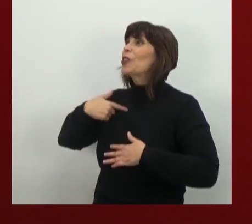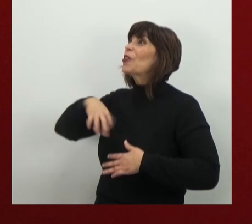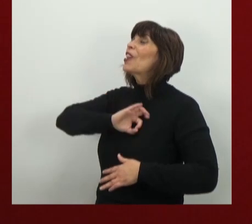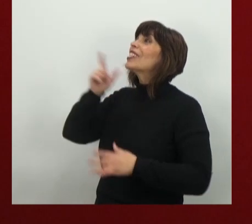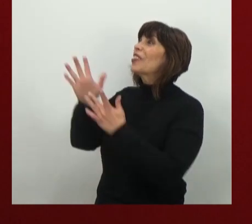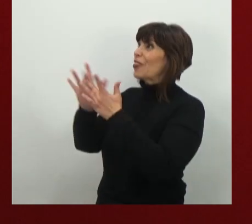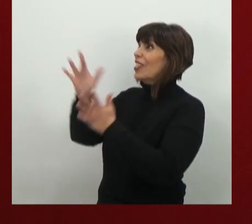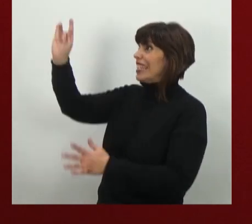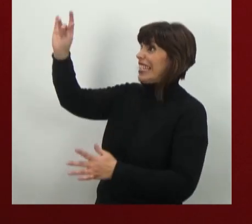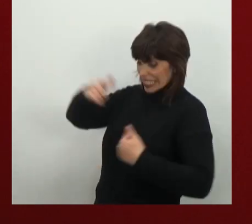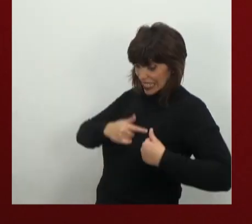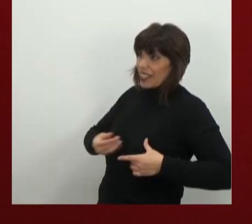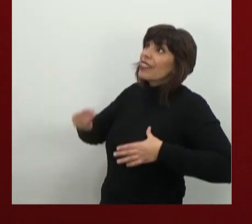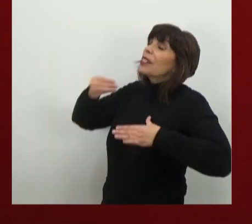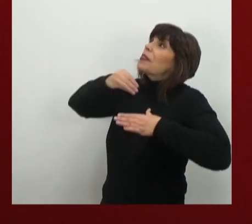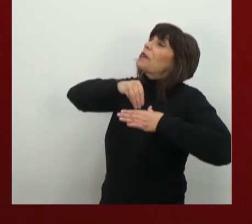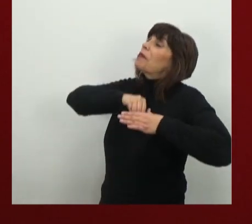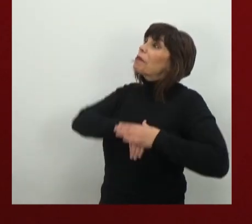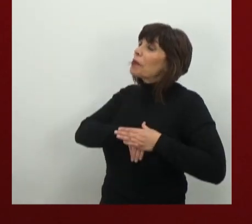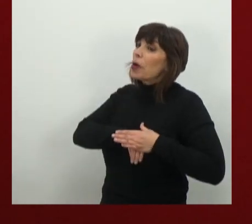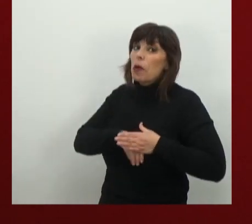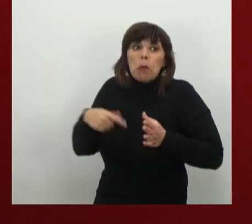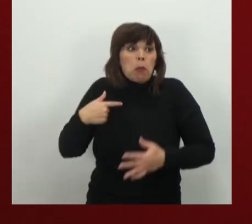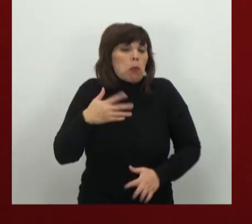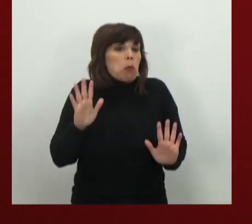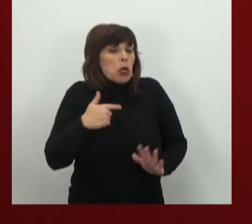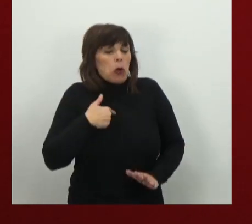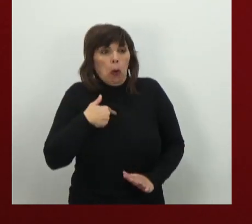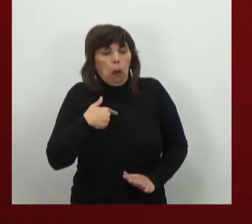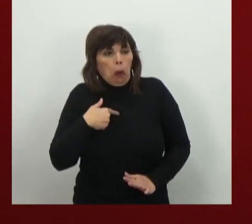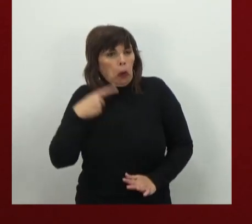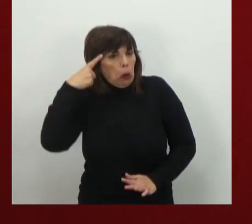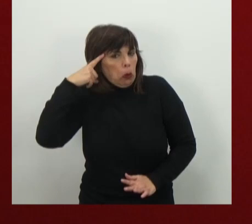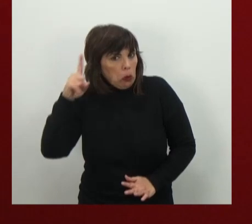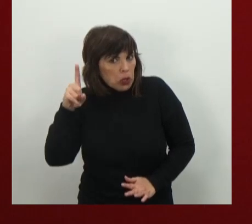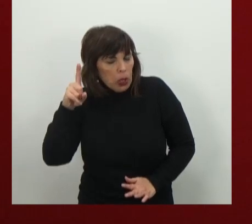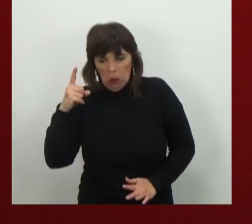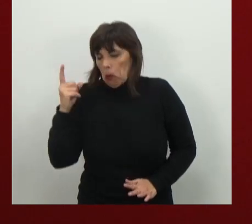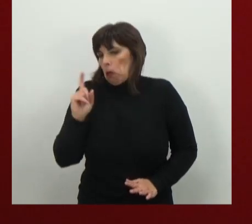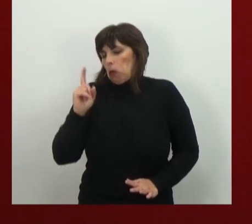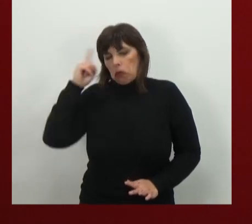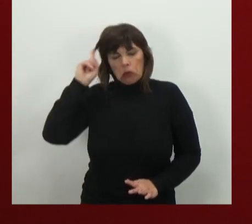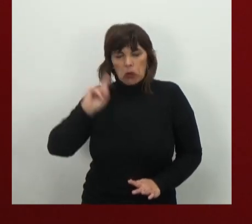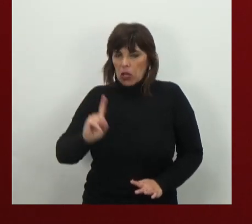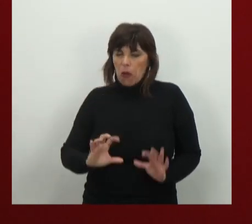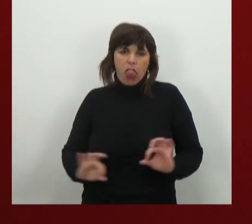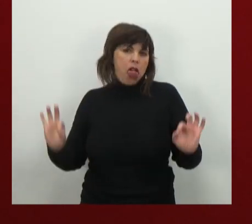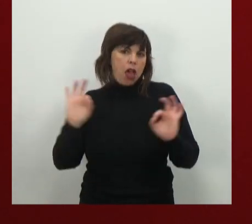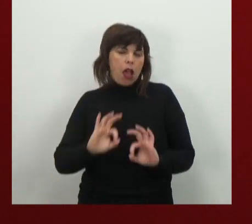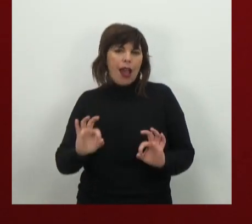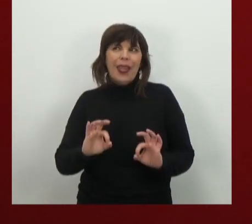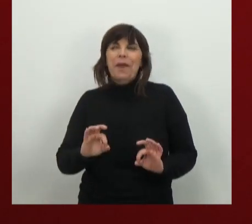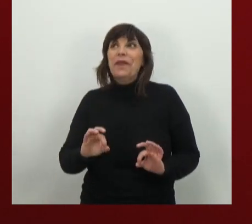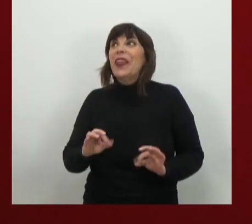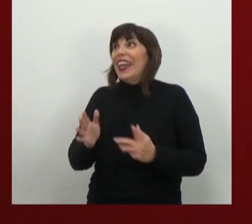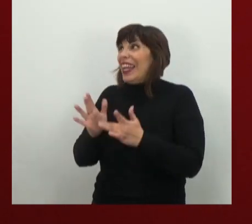idea, vine a Jesucristo por su gracia. Me gocé de su perdón, de su